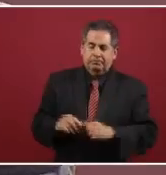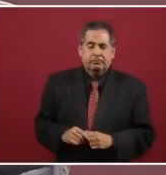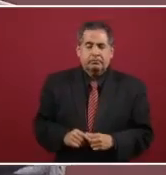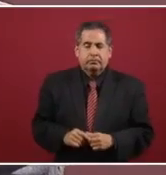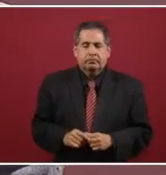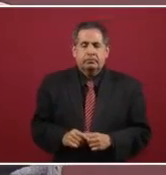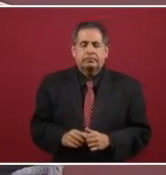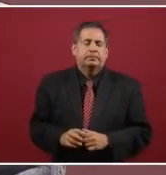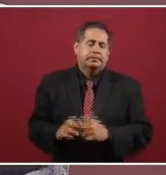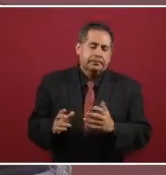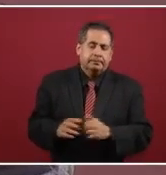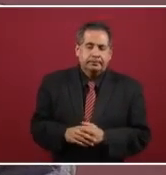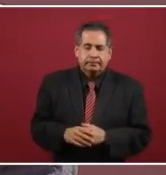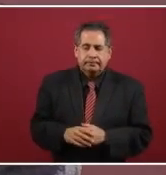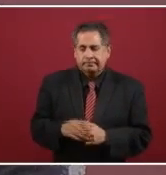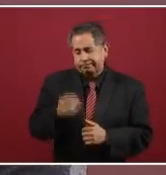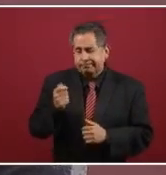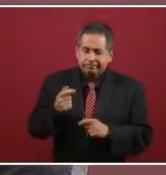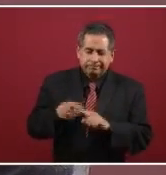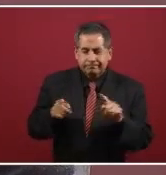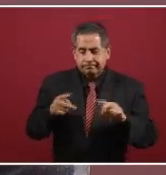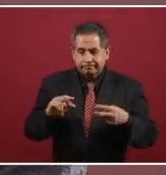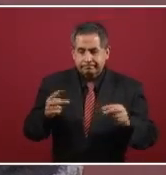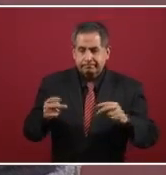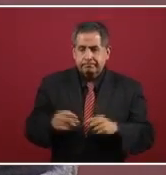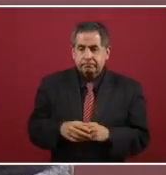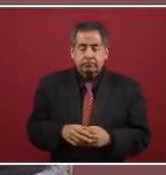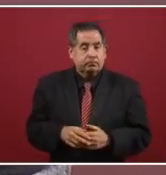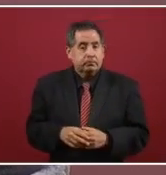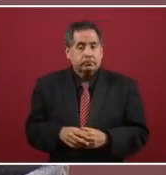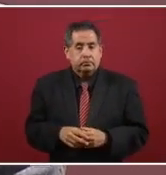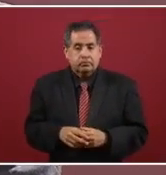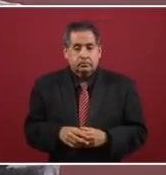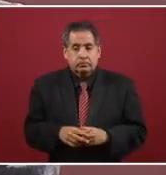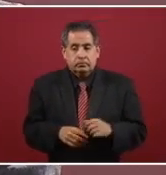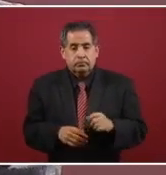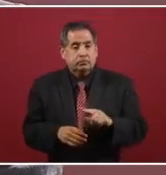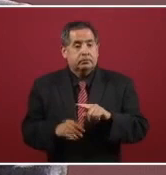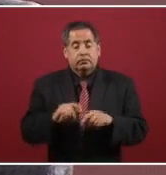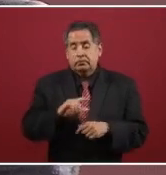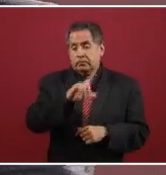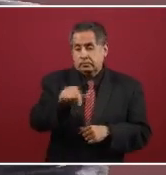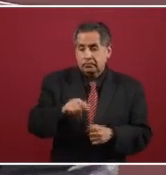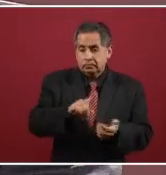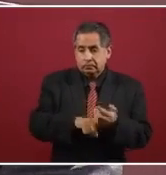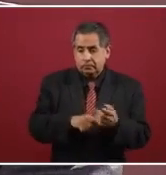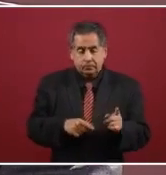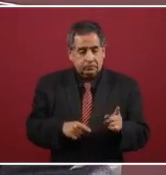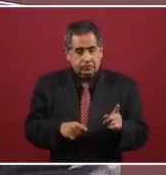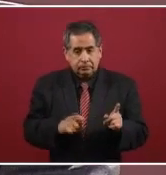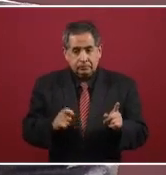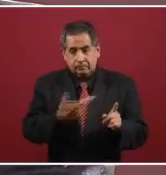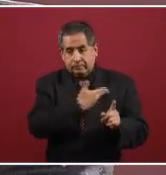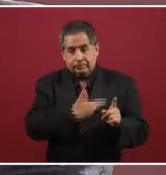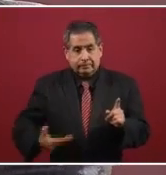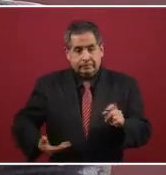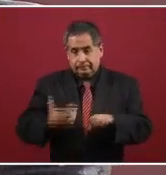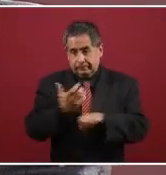Además que ahí fue distinto. Luego, el que fue presidente de Estados